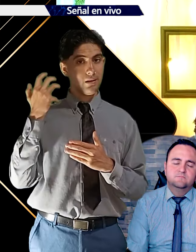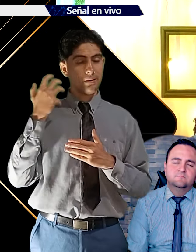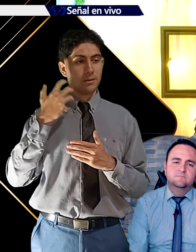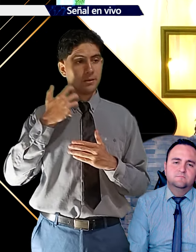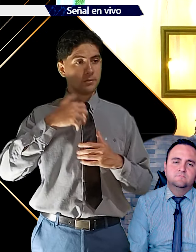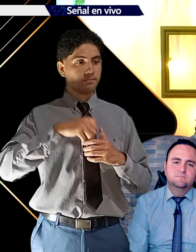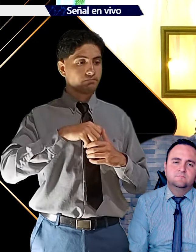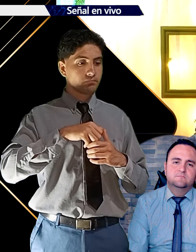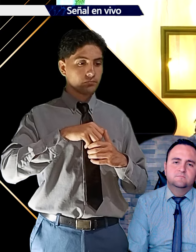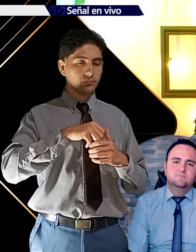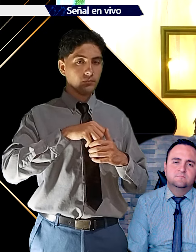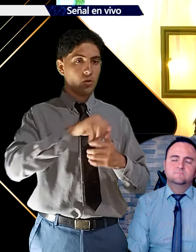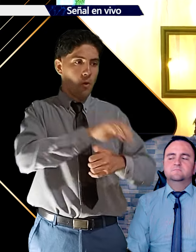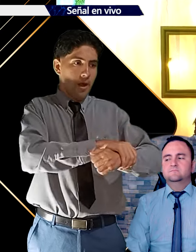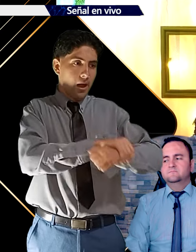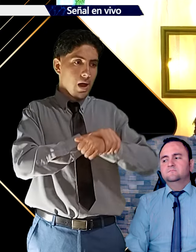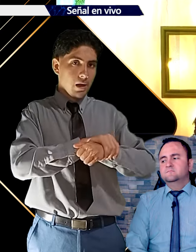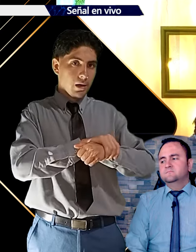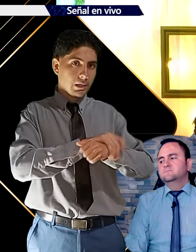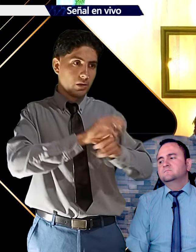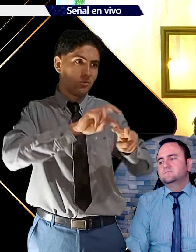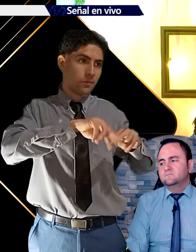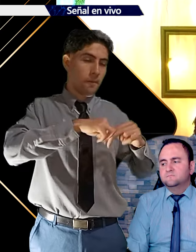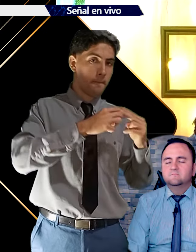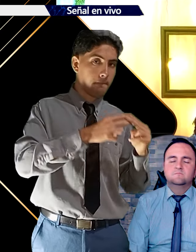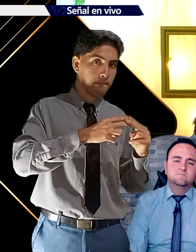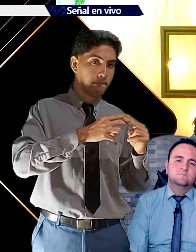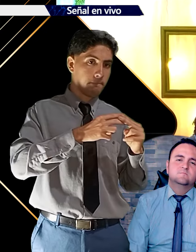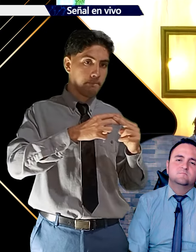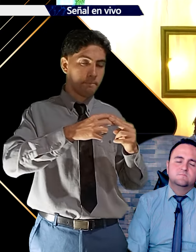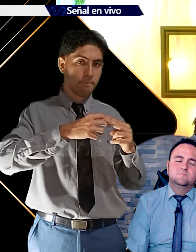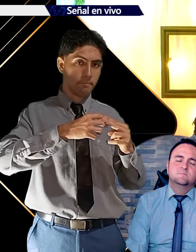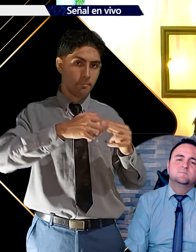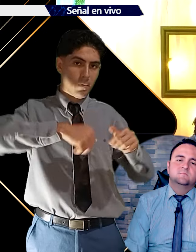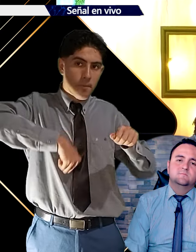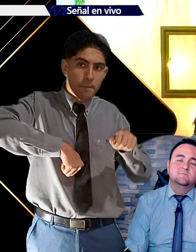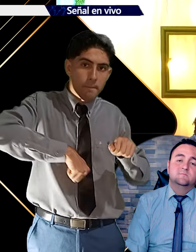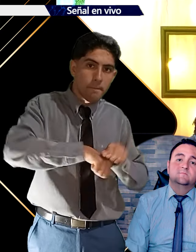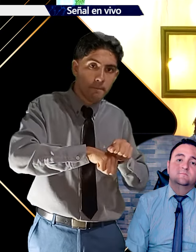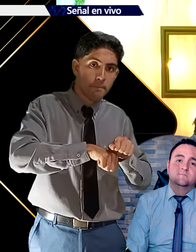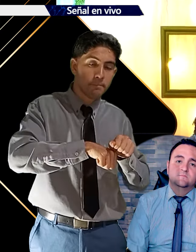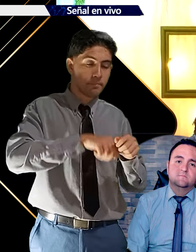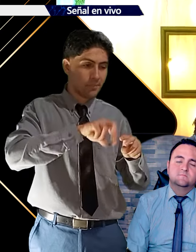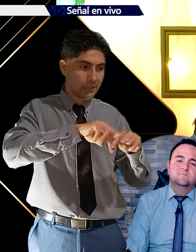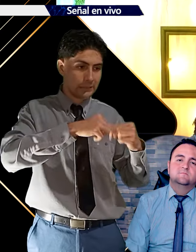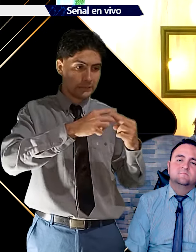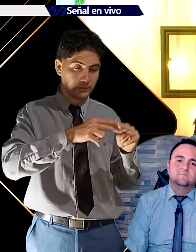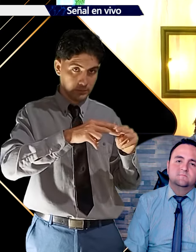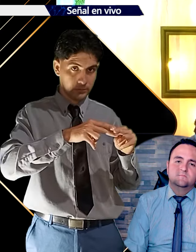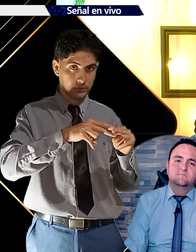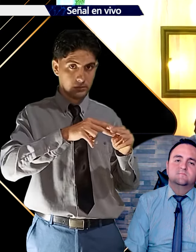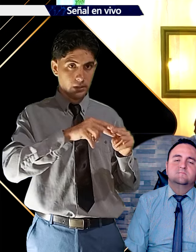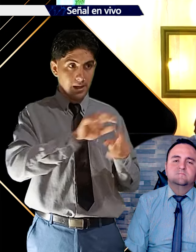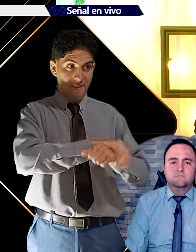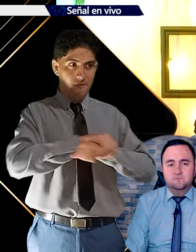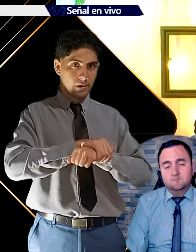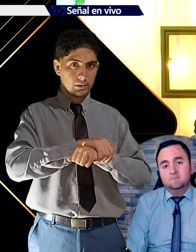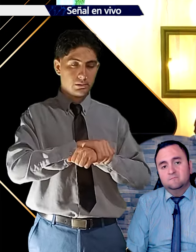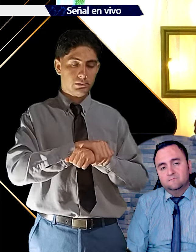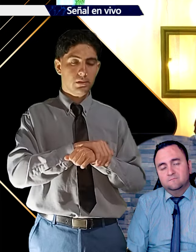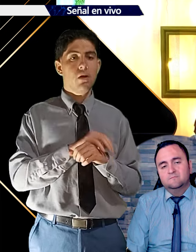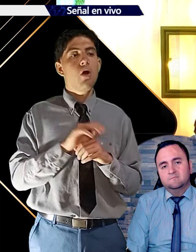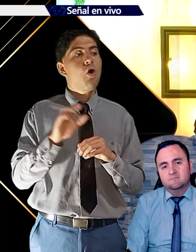permitió, con un grupo de pastores y esposas, en un programa de oración y ayuno, que tres muchachos se liberaran de esta condición. Y hace 2 meses